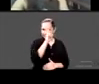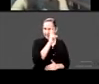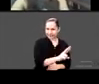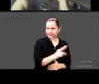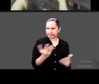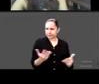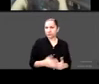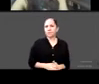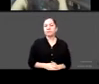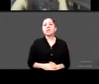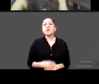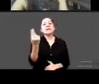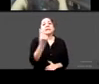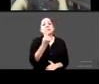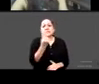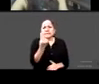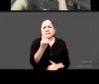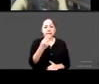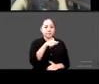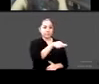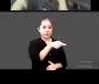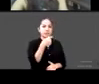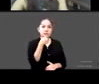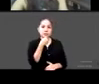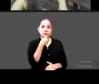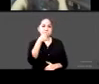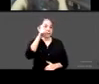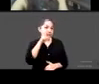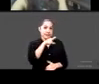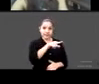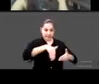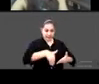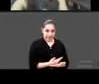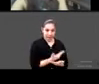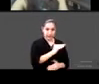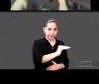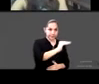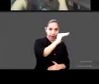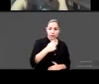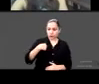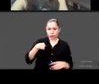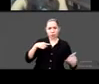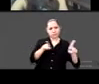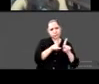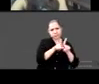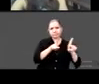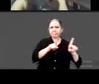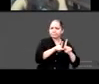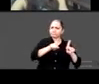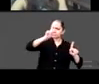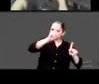acompañar de una manera respetuosa a cada niña y a cada niño que nace, permitirle que experimente la paz en cada una de sus